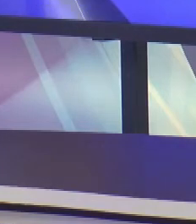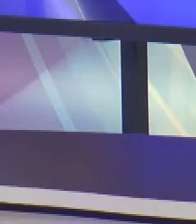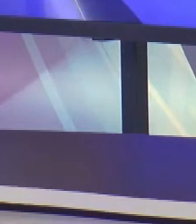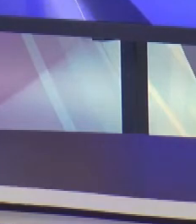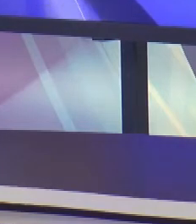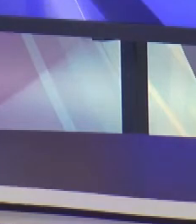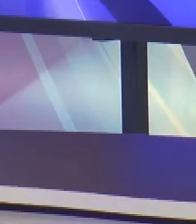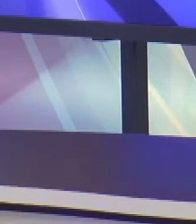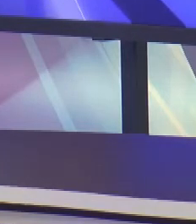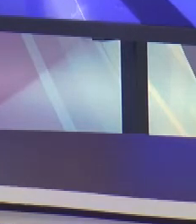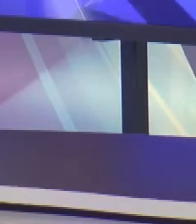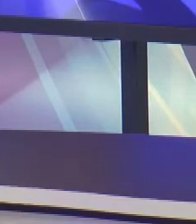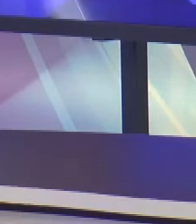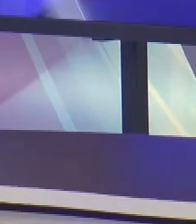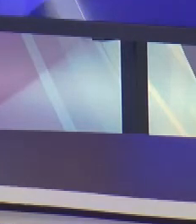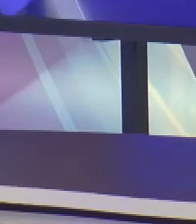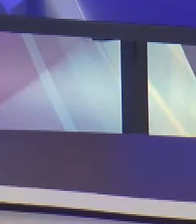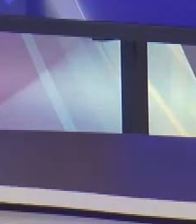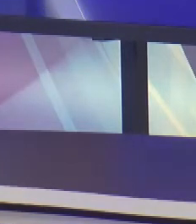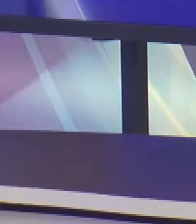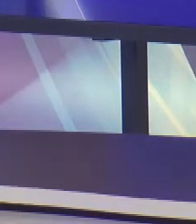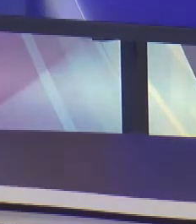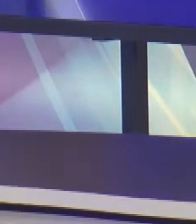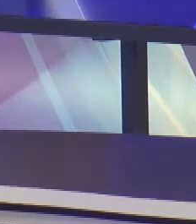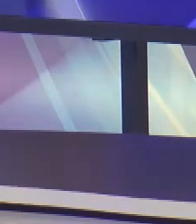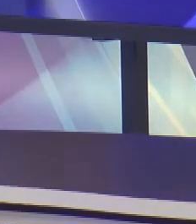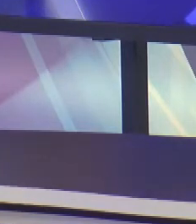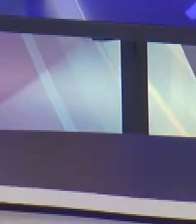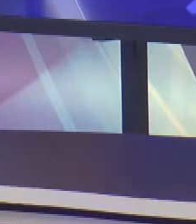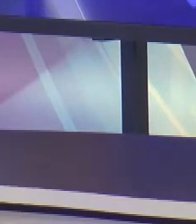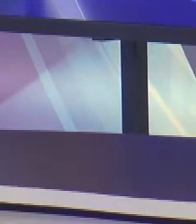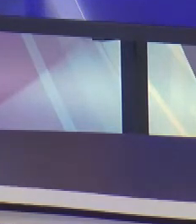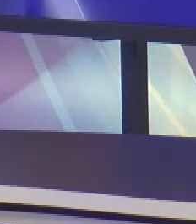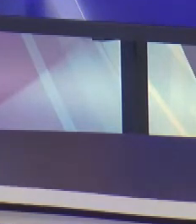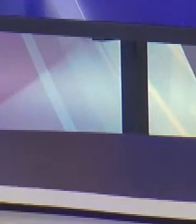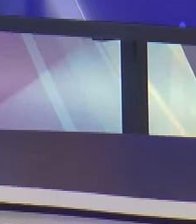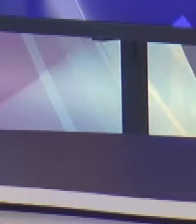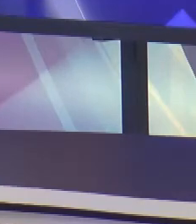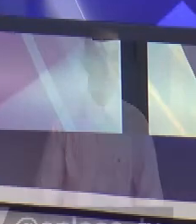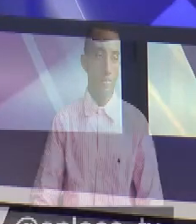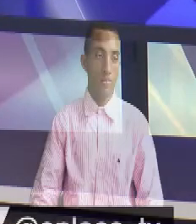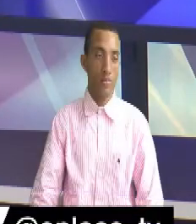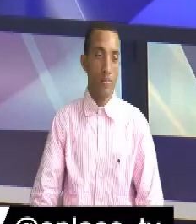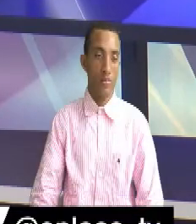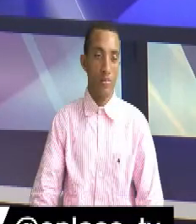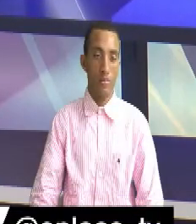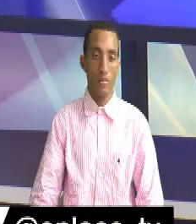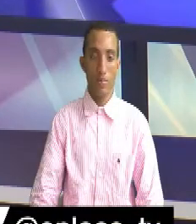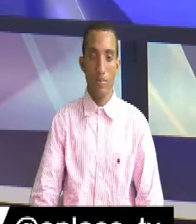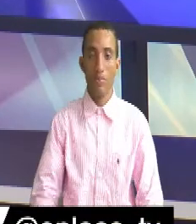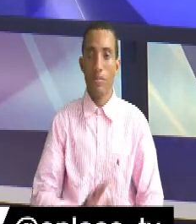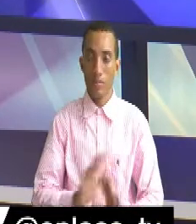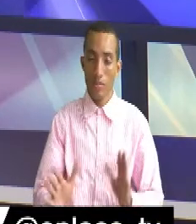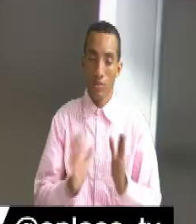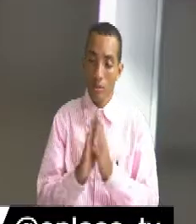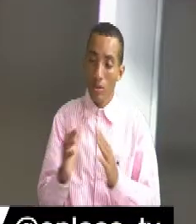Promoción de productos LG con ocasión del Día de las Madres. Estos productos tienen descuentos en ventas de contado del